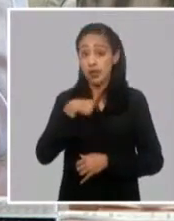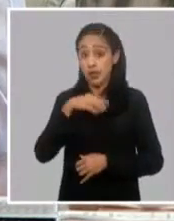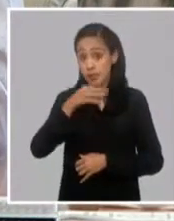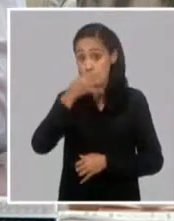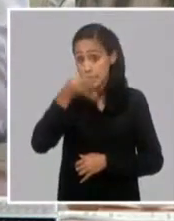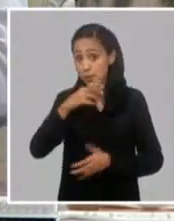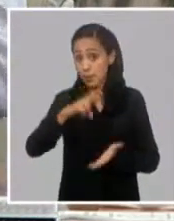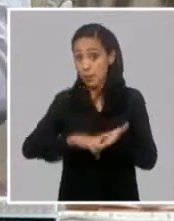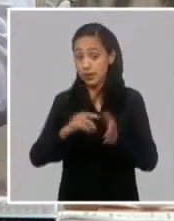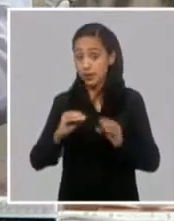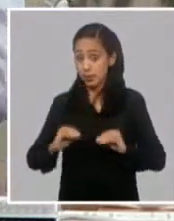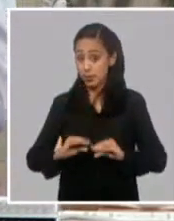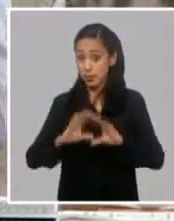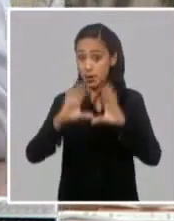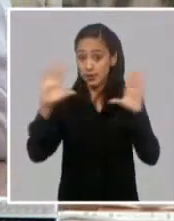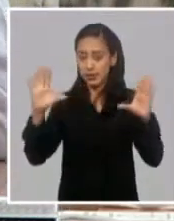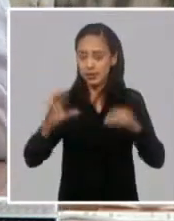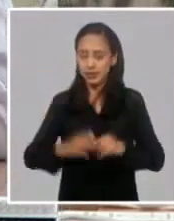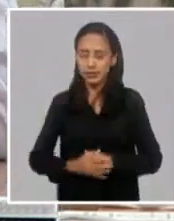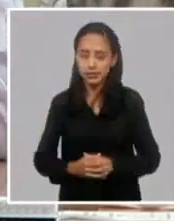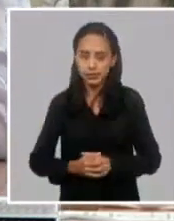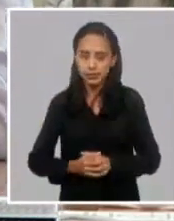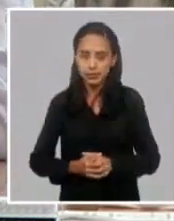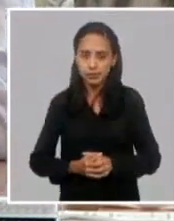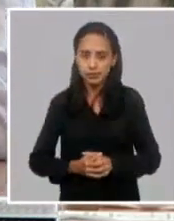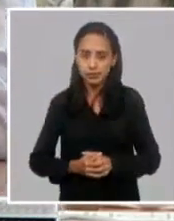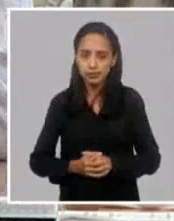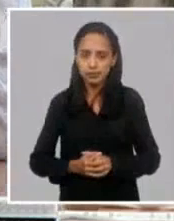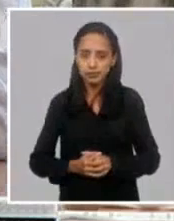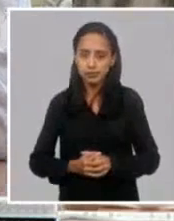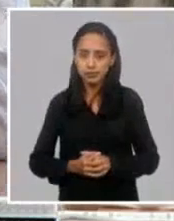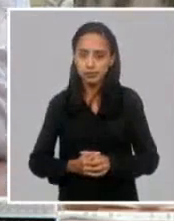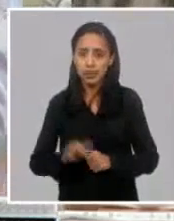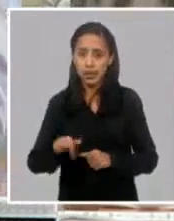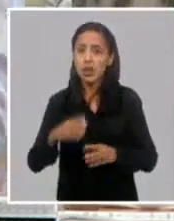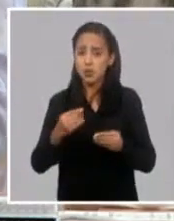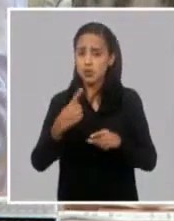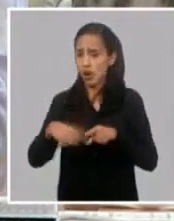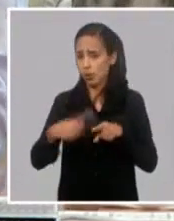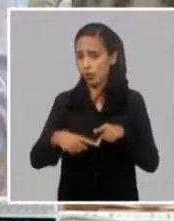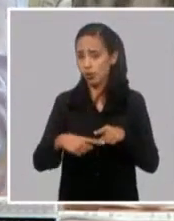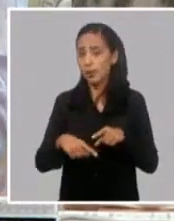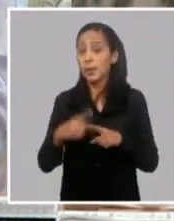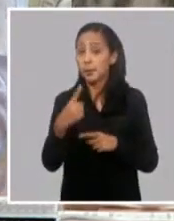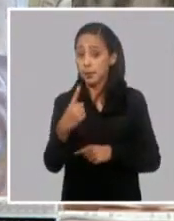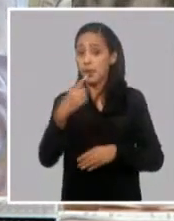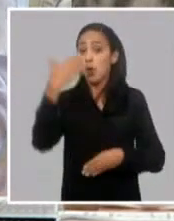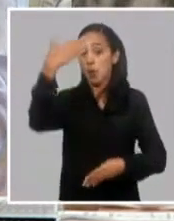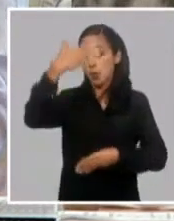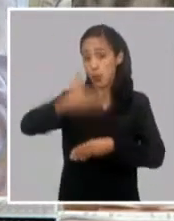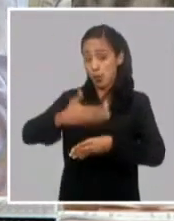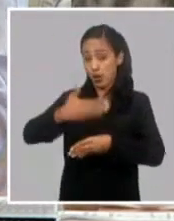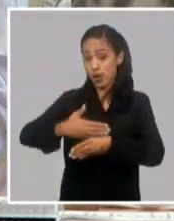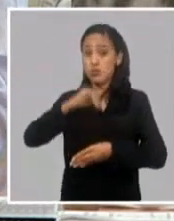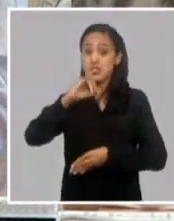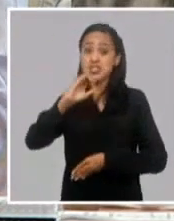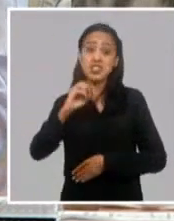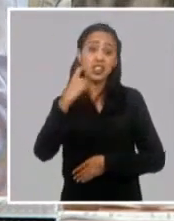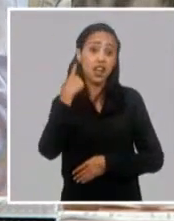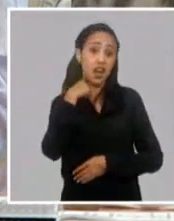de que aquí han coincidido varias cosas. Bueno, el bloqueo de los 60 años recrudecido